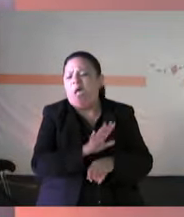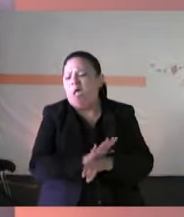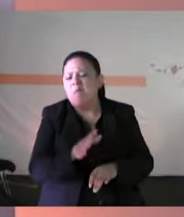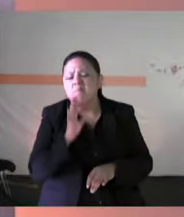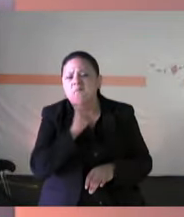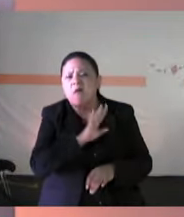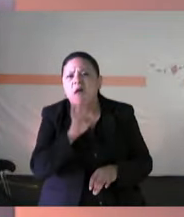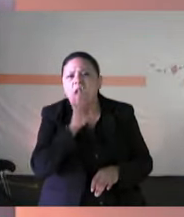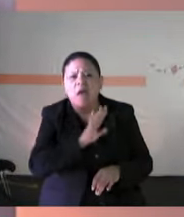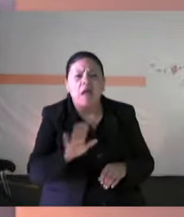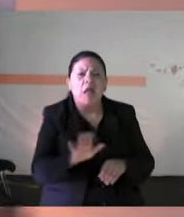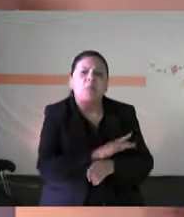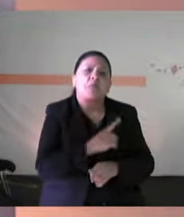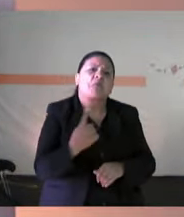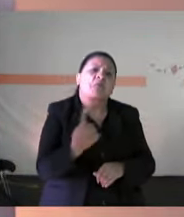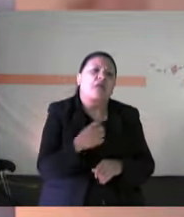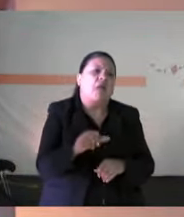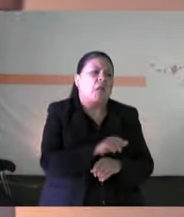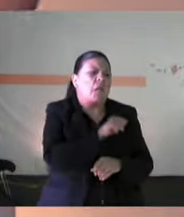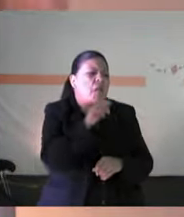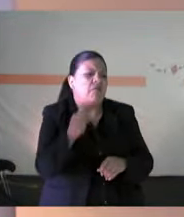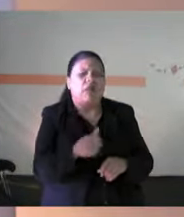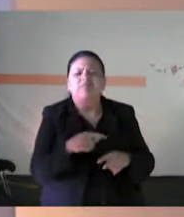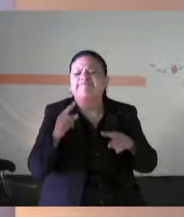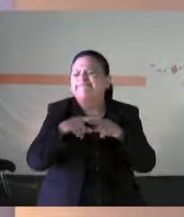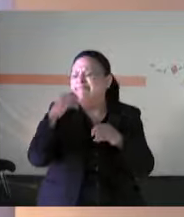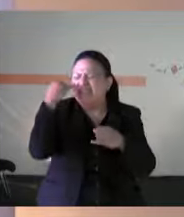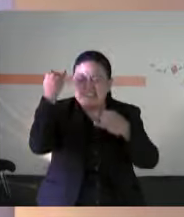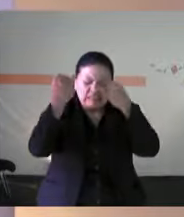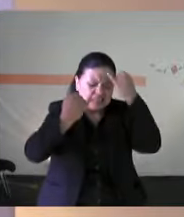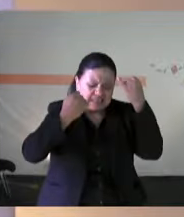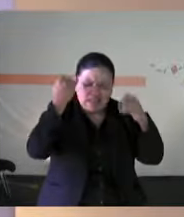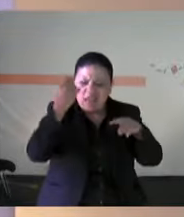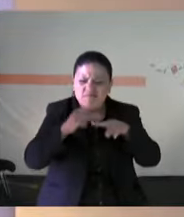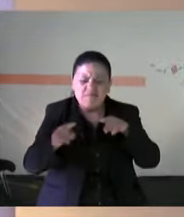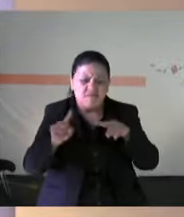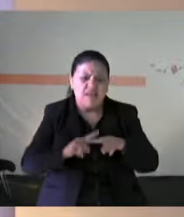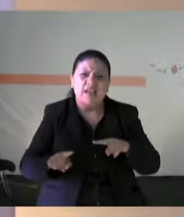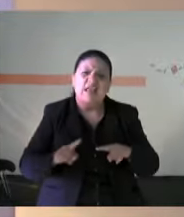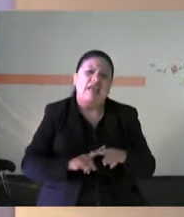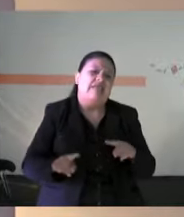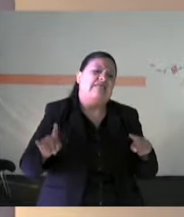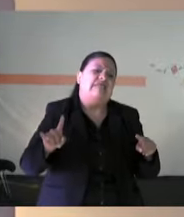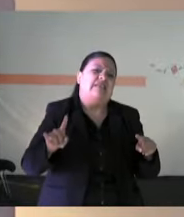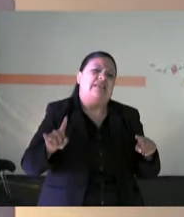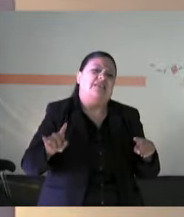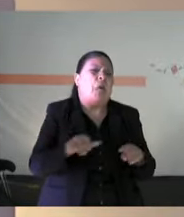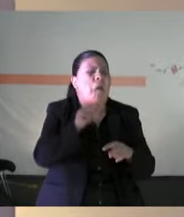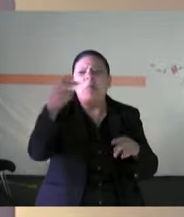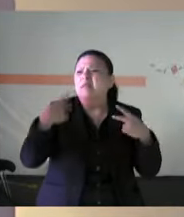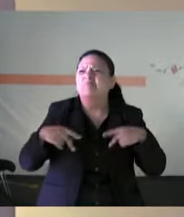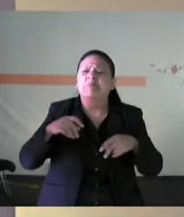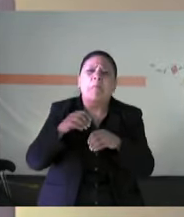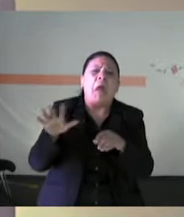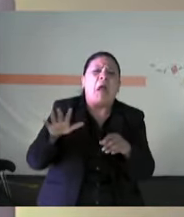las morras malditas o leyendas legendarias. No, bueno, o sea, pero siempre va a haber 30 más que lo hacen mejor que tú,